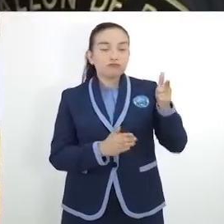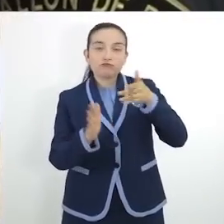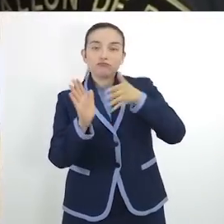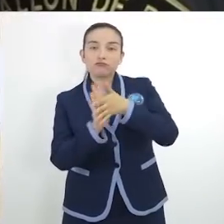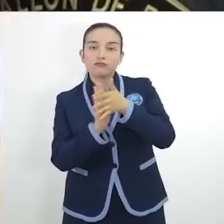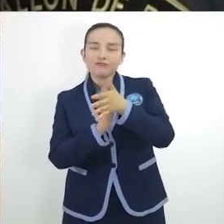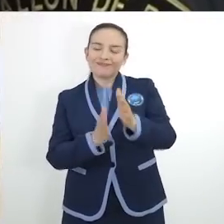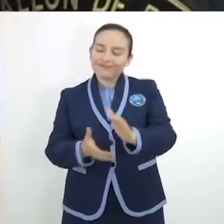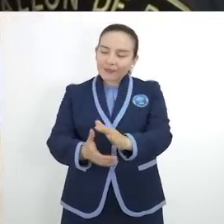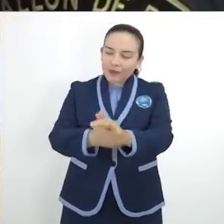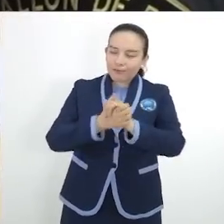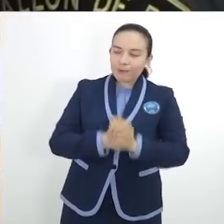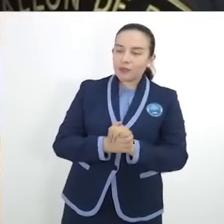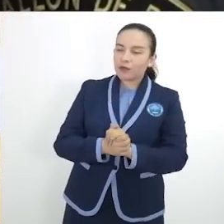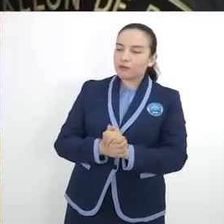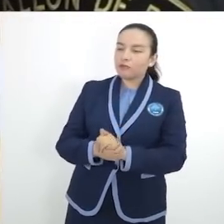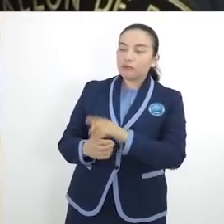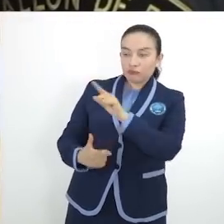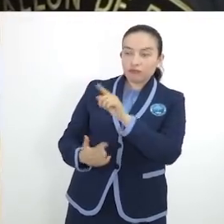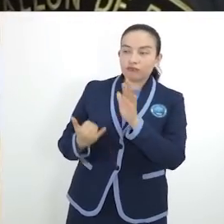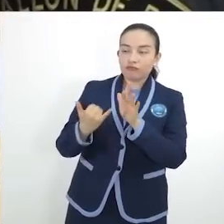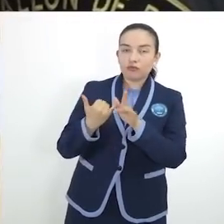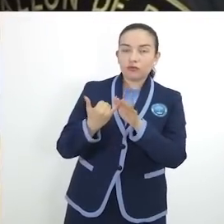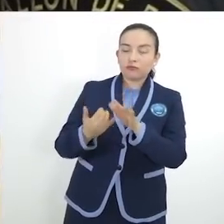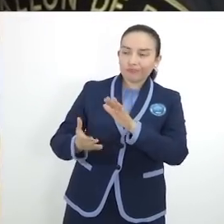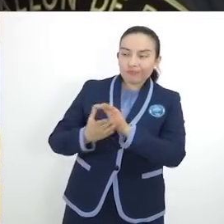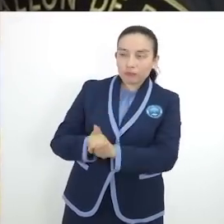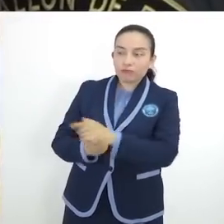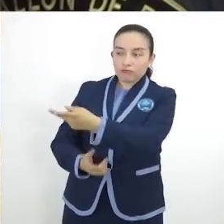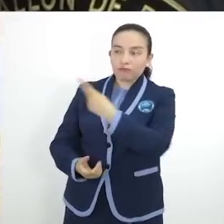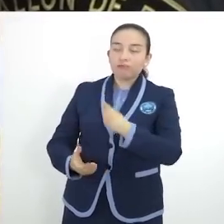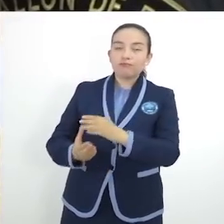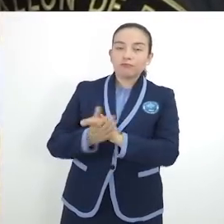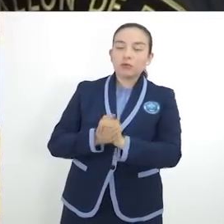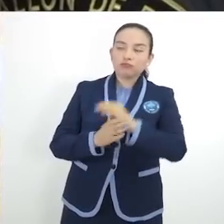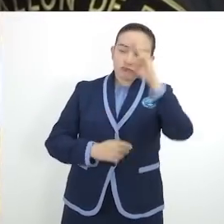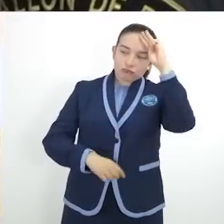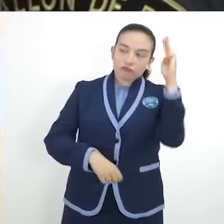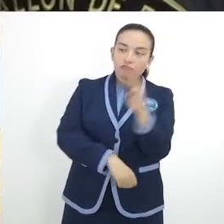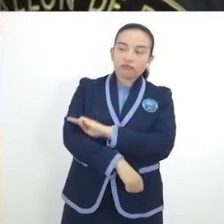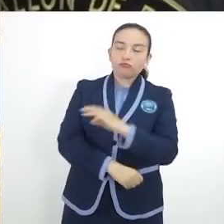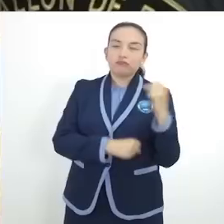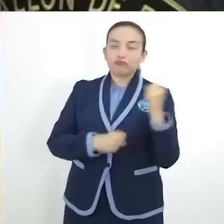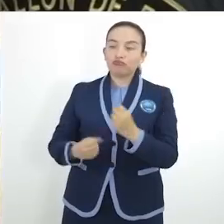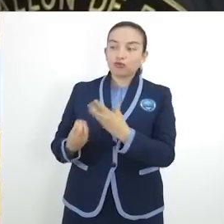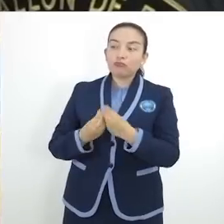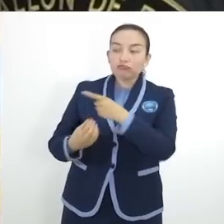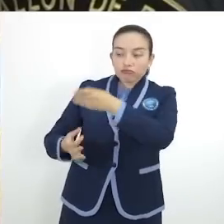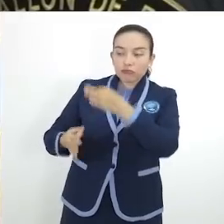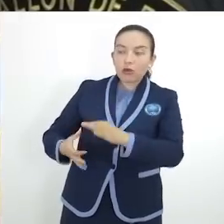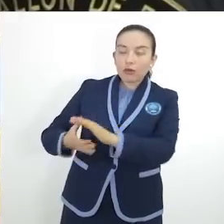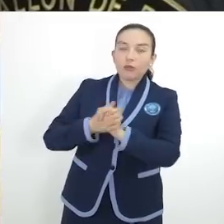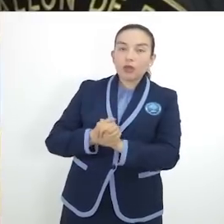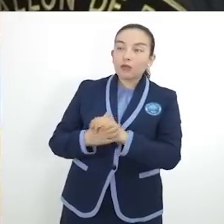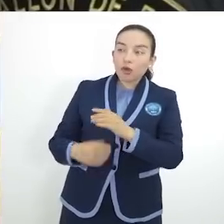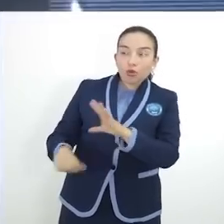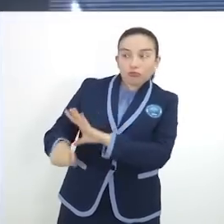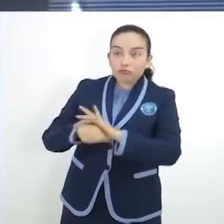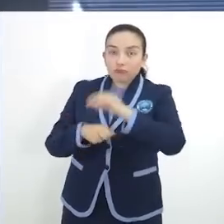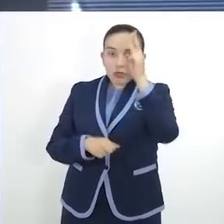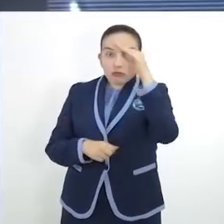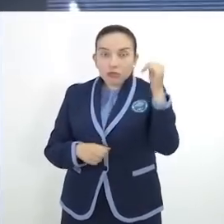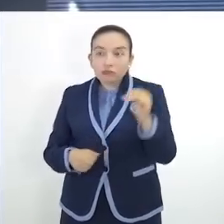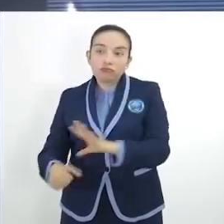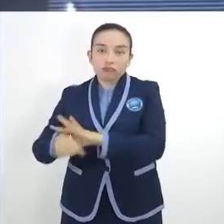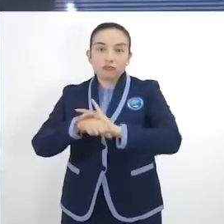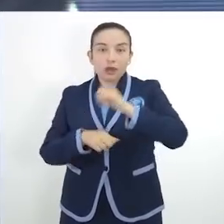Amigos de la Fundación, amigos del Ejército hoy, porque son amigos del Ejército, doctora María Luisa,